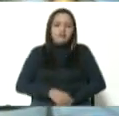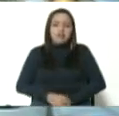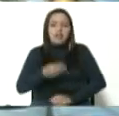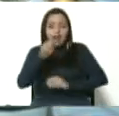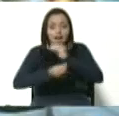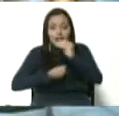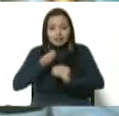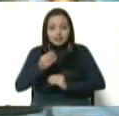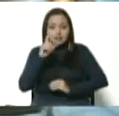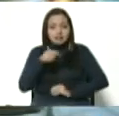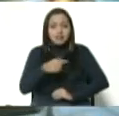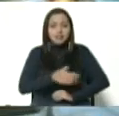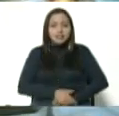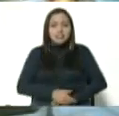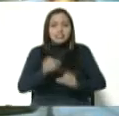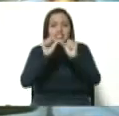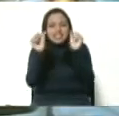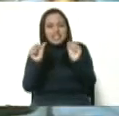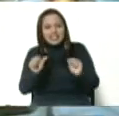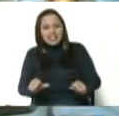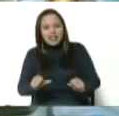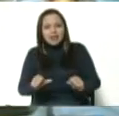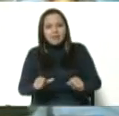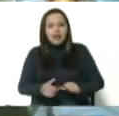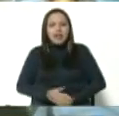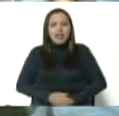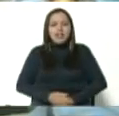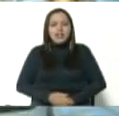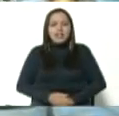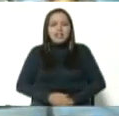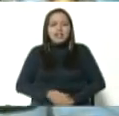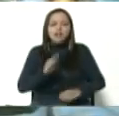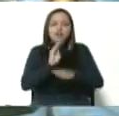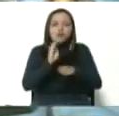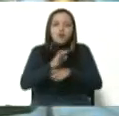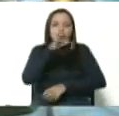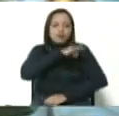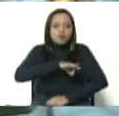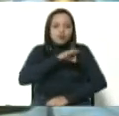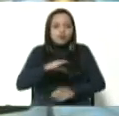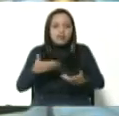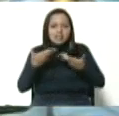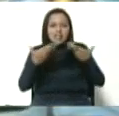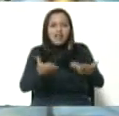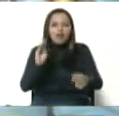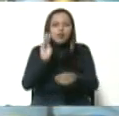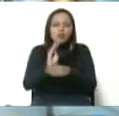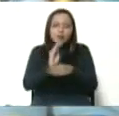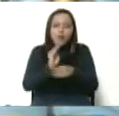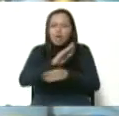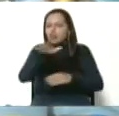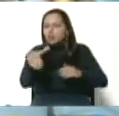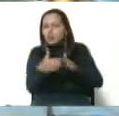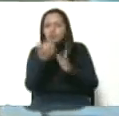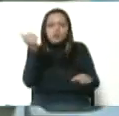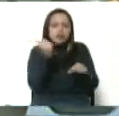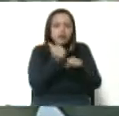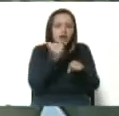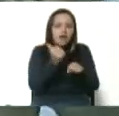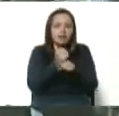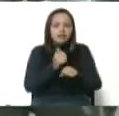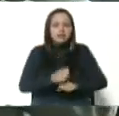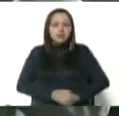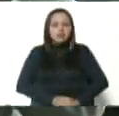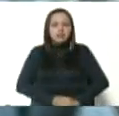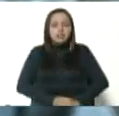presidente, de un sistema de pisos mínimos de protección social donde se le brinde atención a todos, sobre todo a los